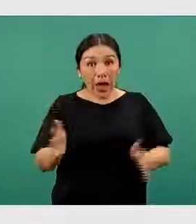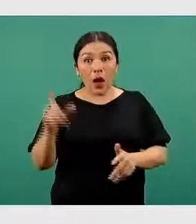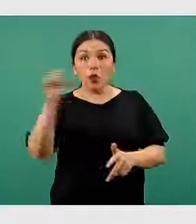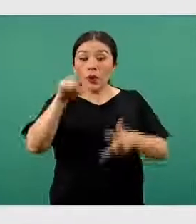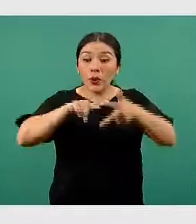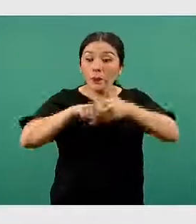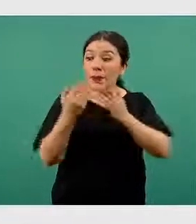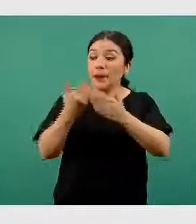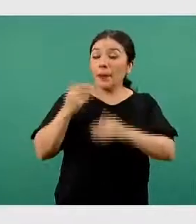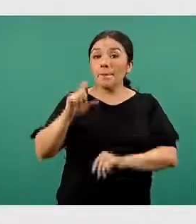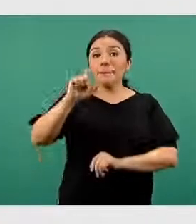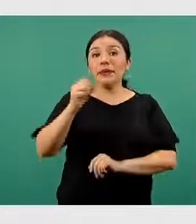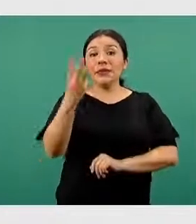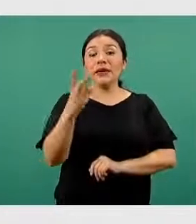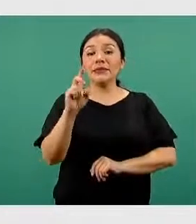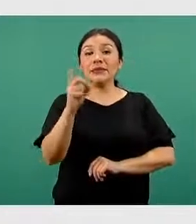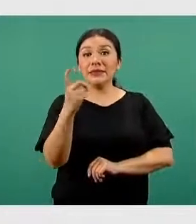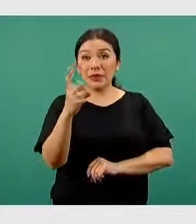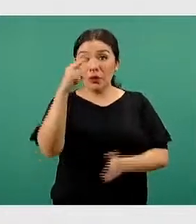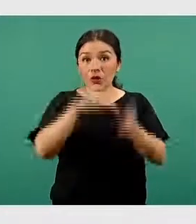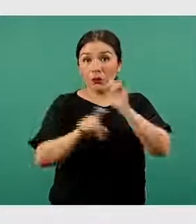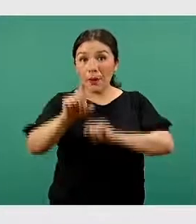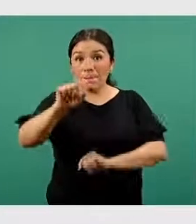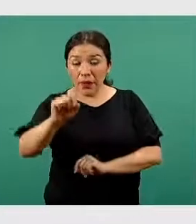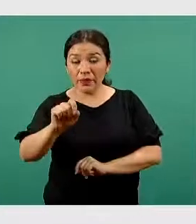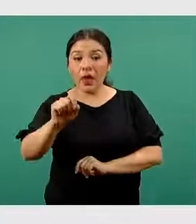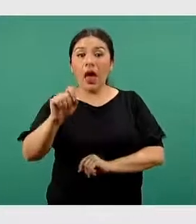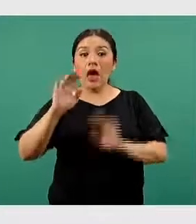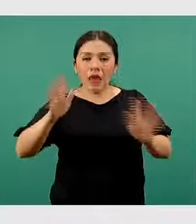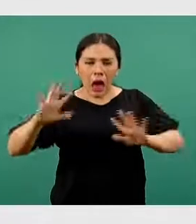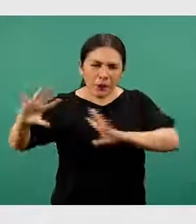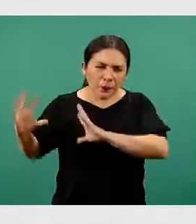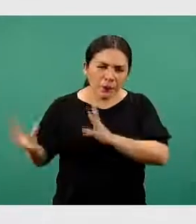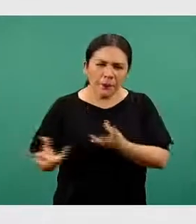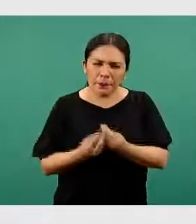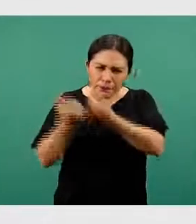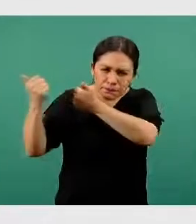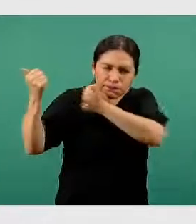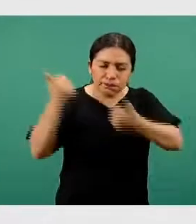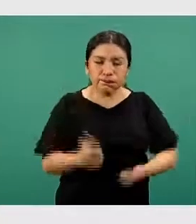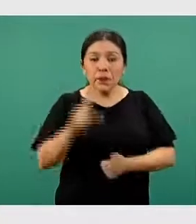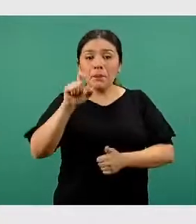desde el 23 de diciembre del 2020 de más de